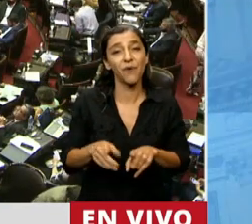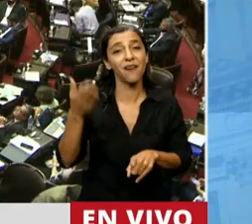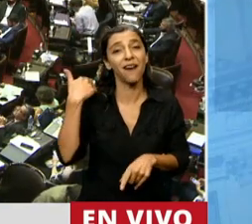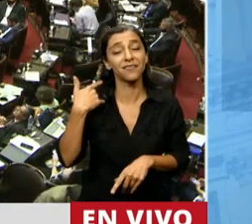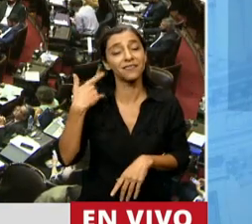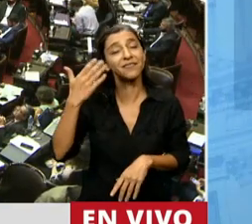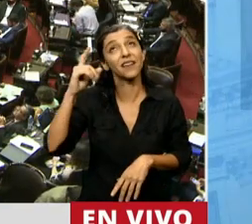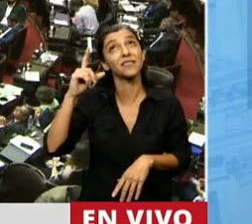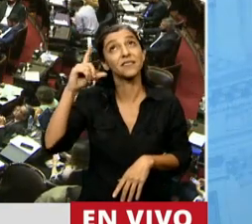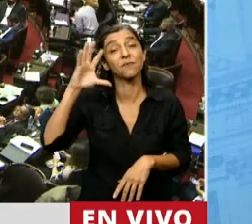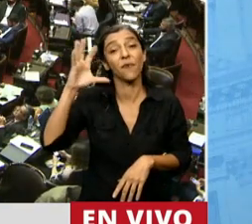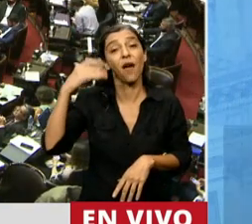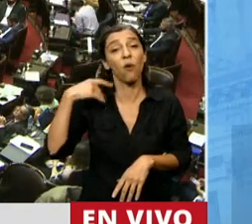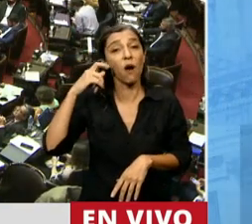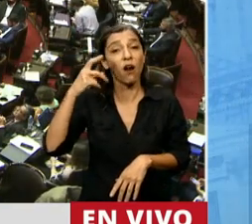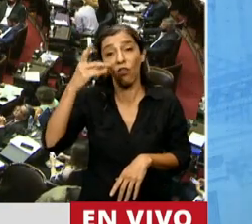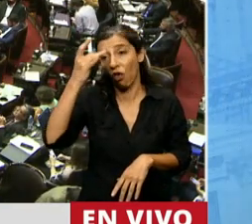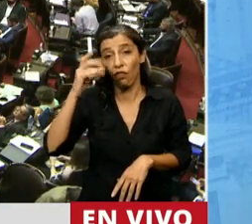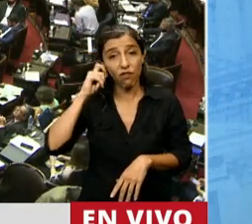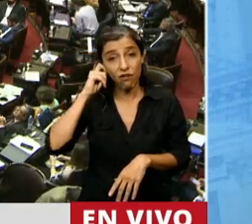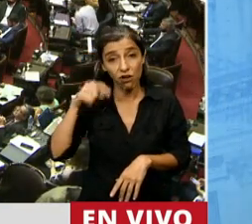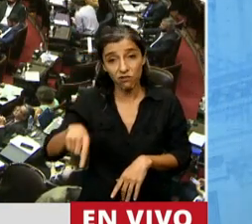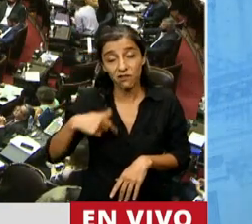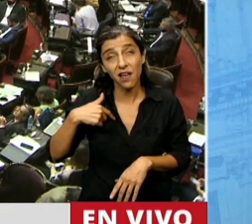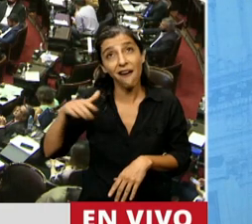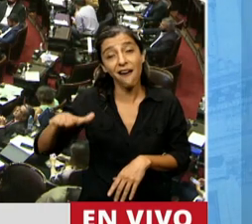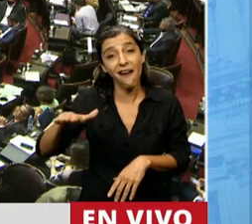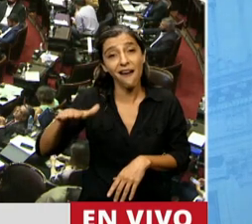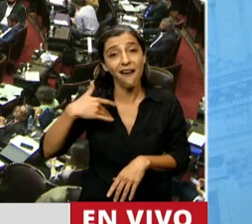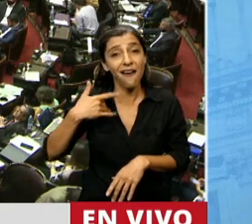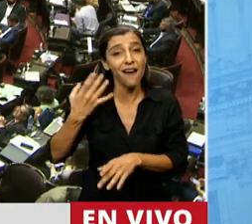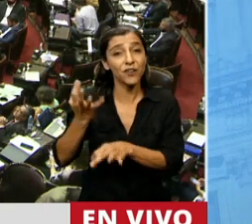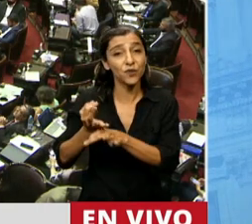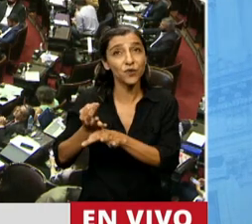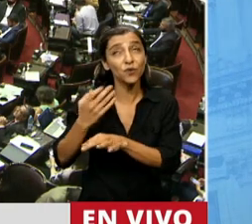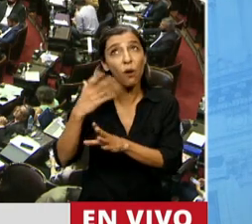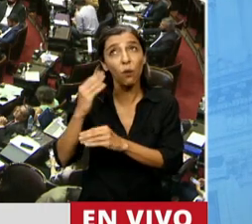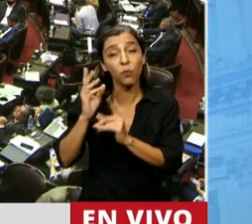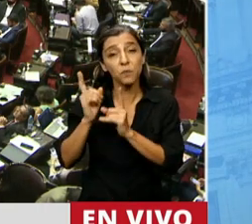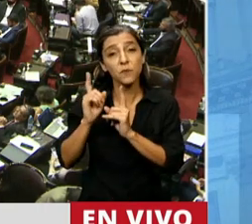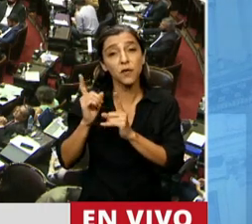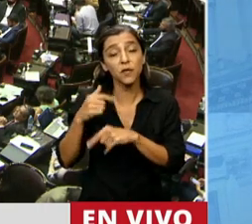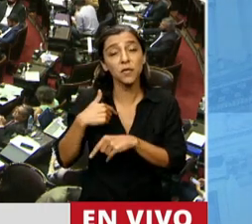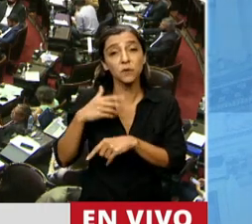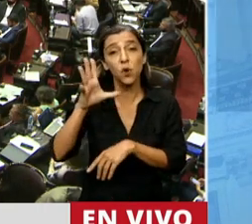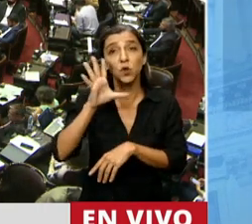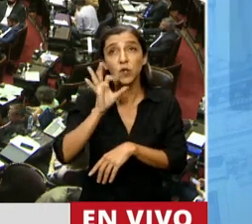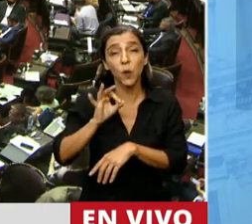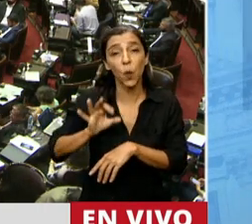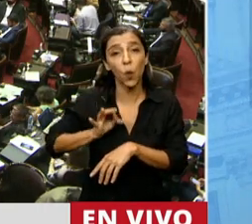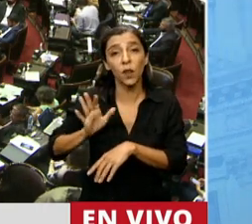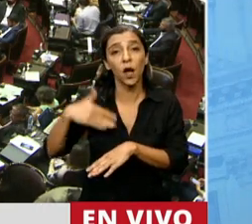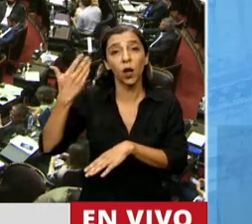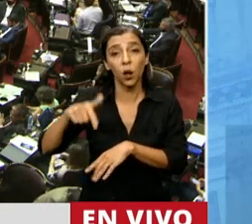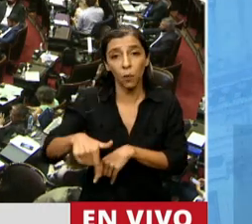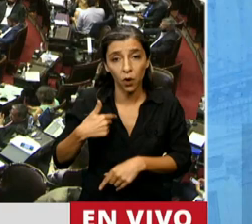colegio pasaron más de cincuenta y se siguen con la misma cantinela entonces yo me pregunto es porque